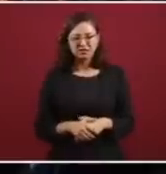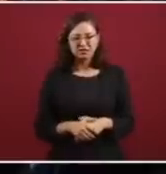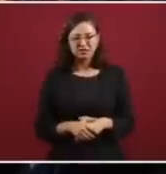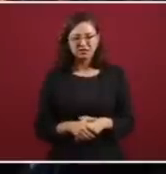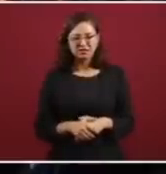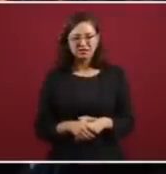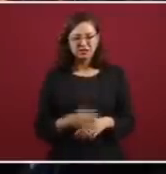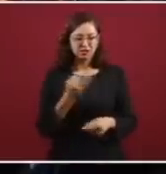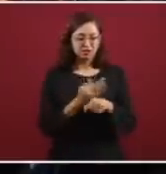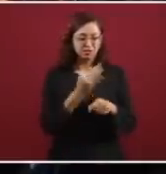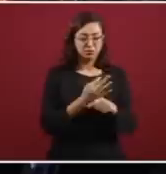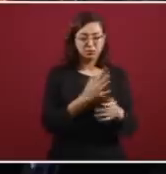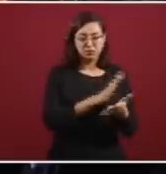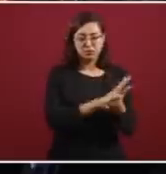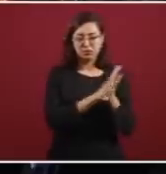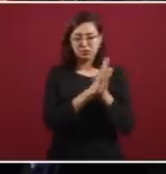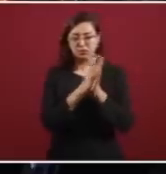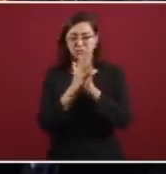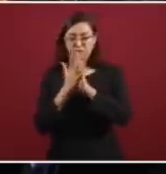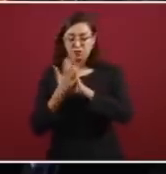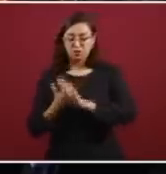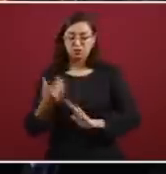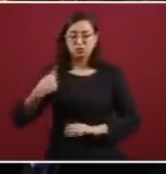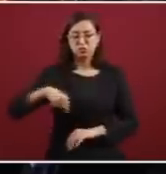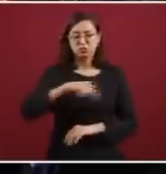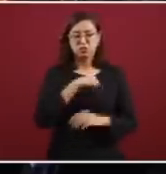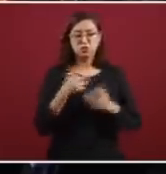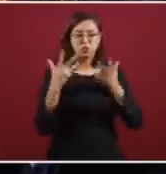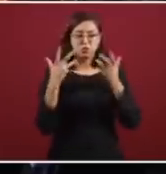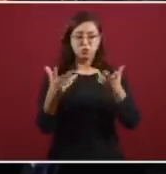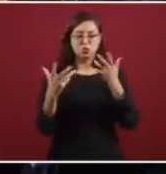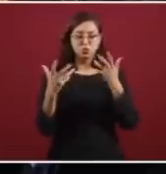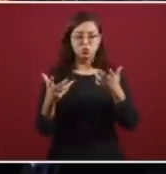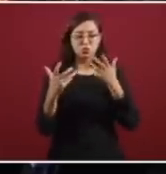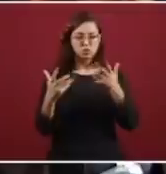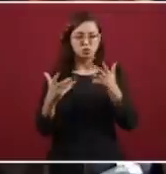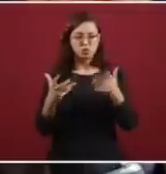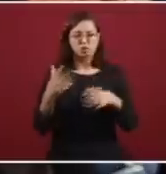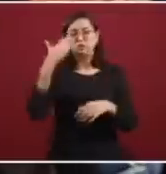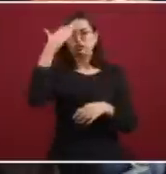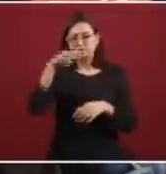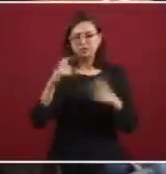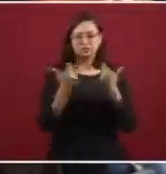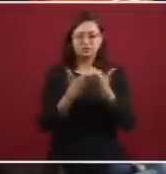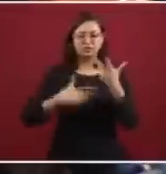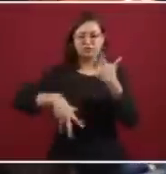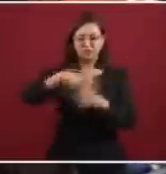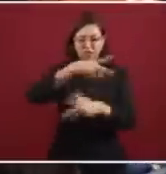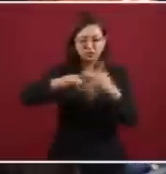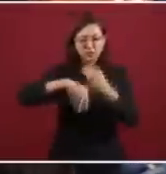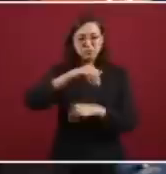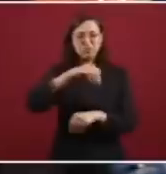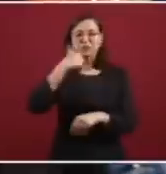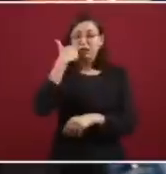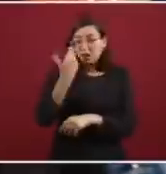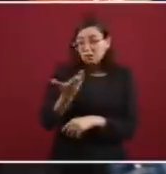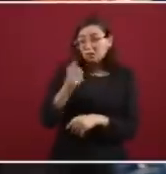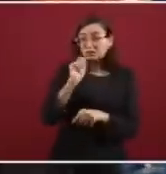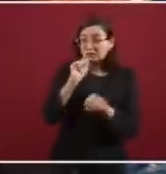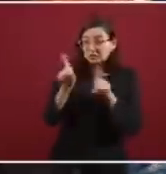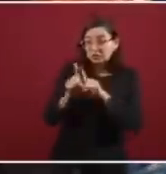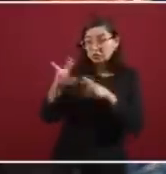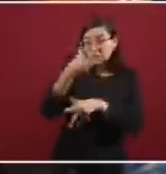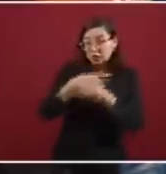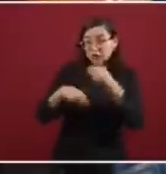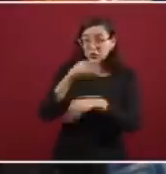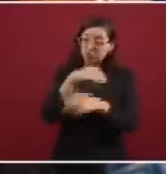cabo una transformación, lo esperábamos con ánimo. Los que sabemos un poquito de economía también quisiéramos que la economía repuntara y que fuera bien